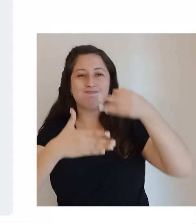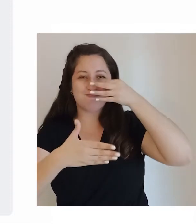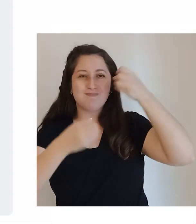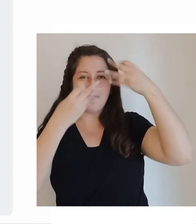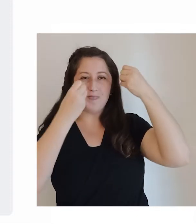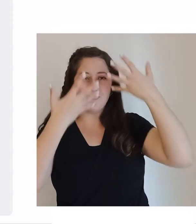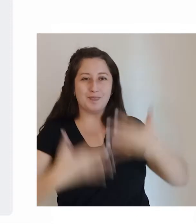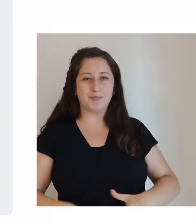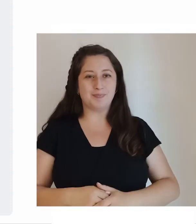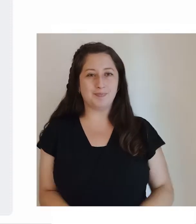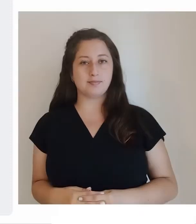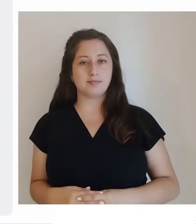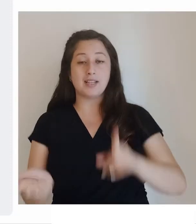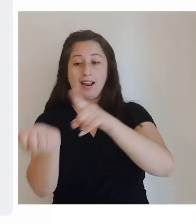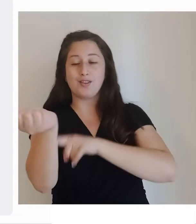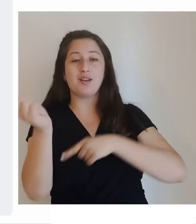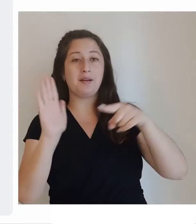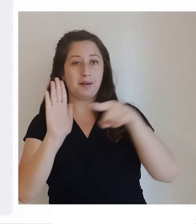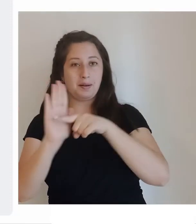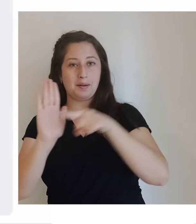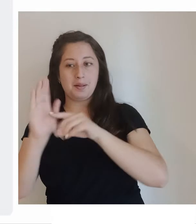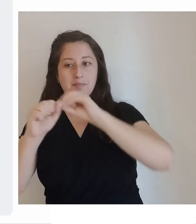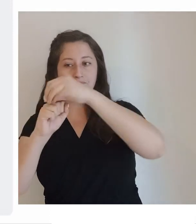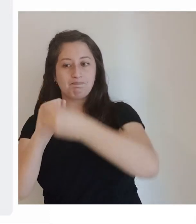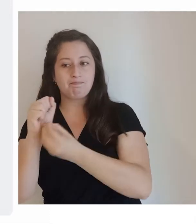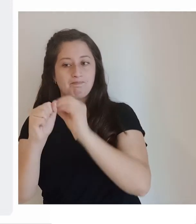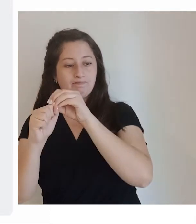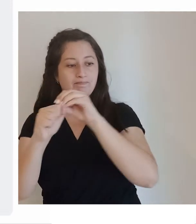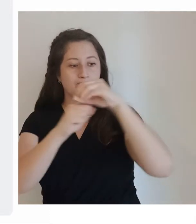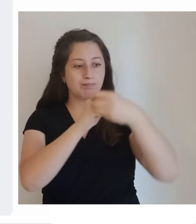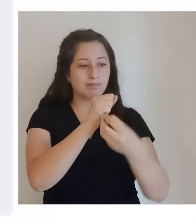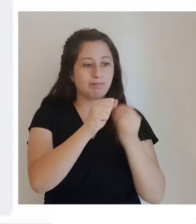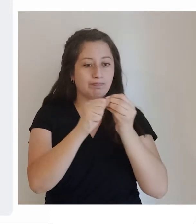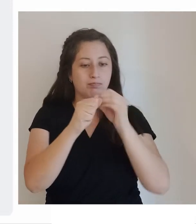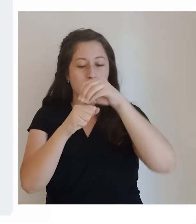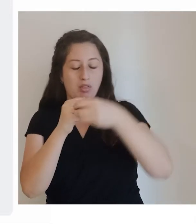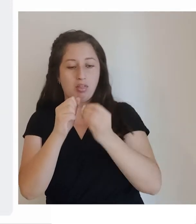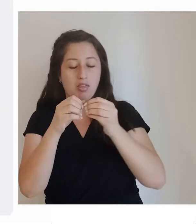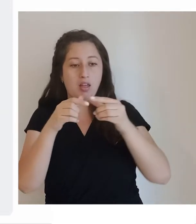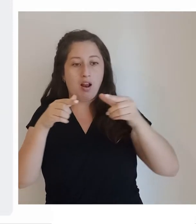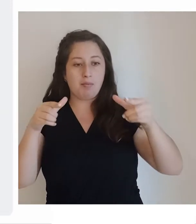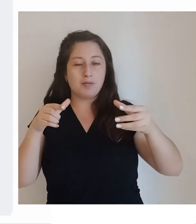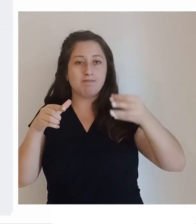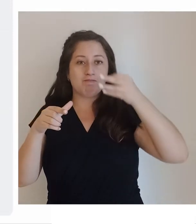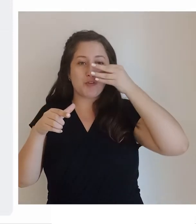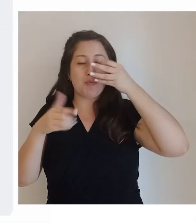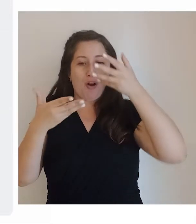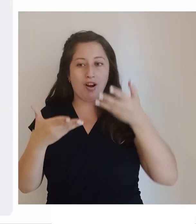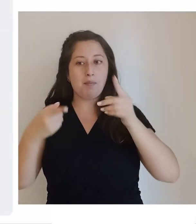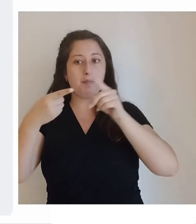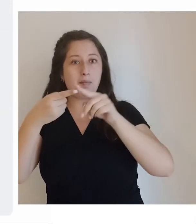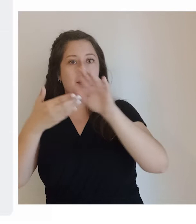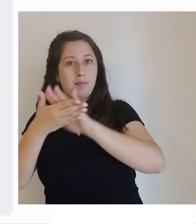ahora. La electronegatividad de los átomos de los elementos es distinta en el primer